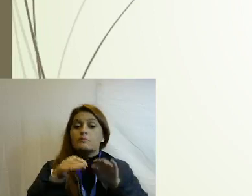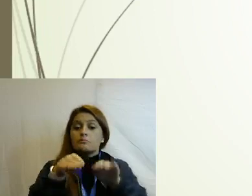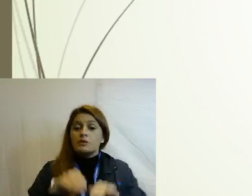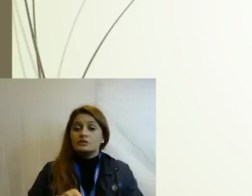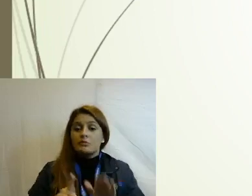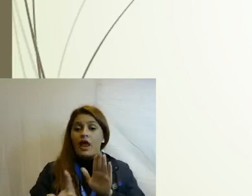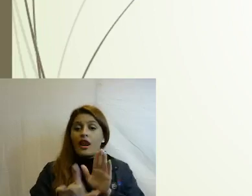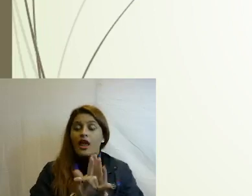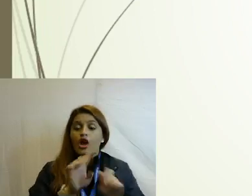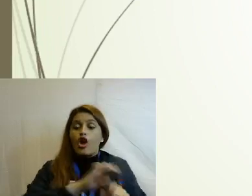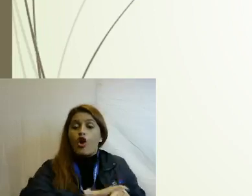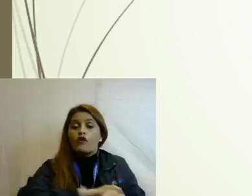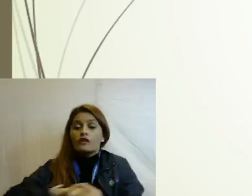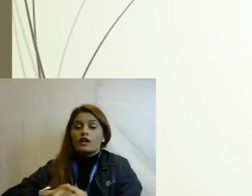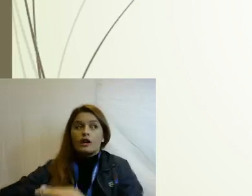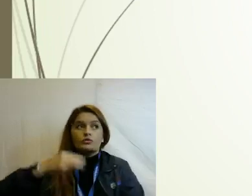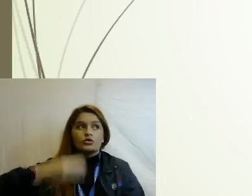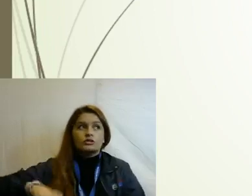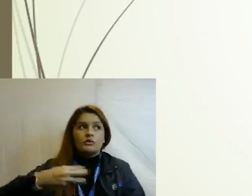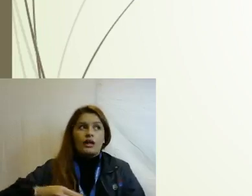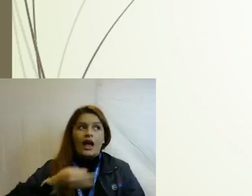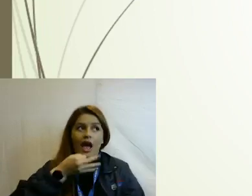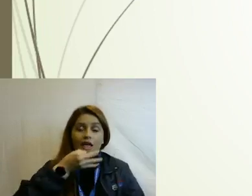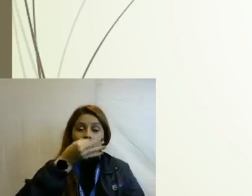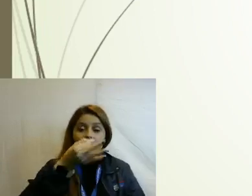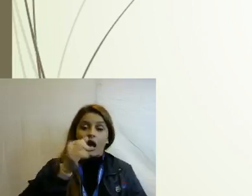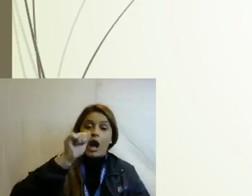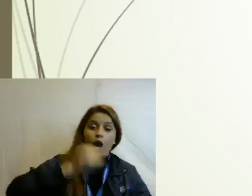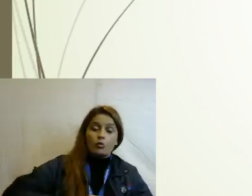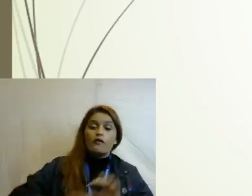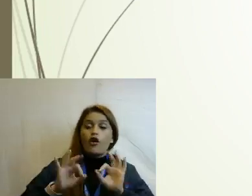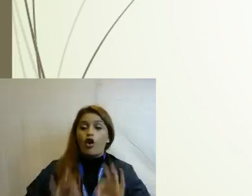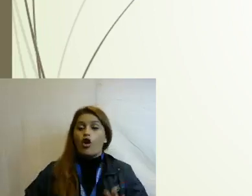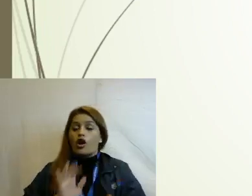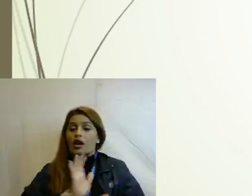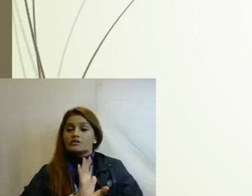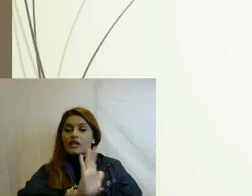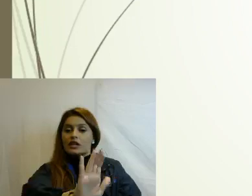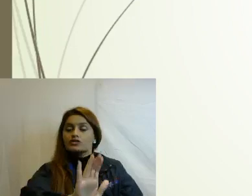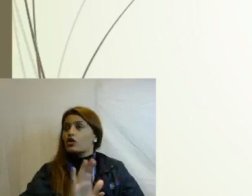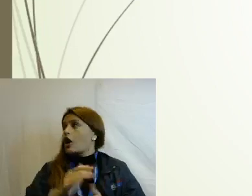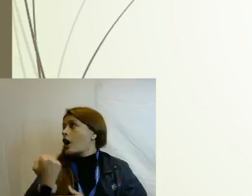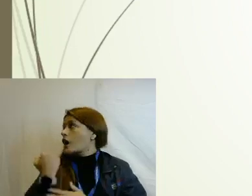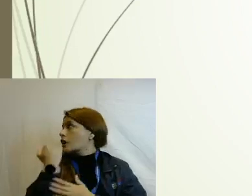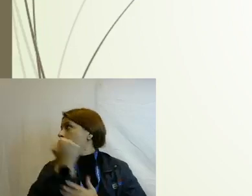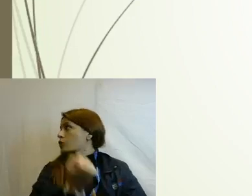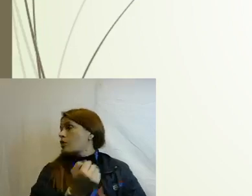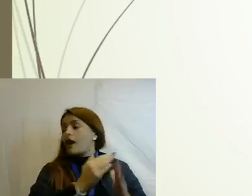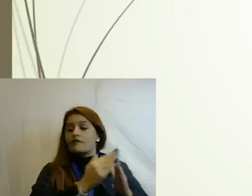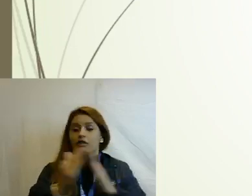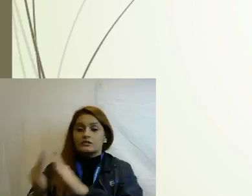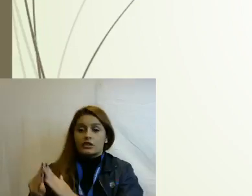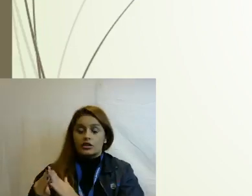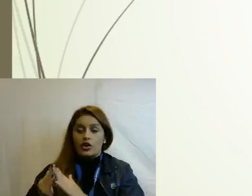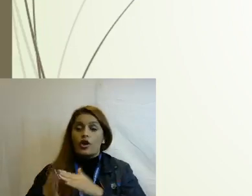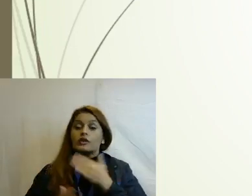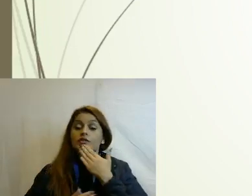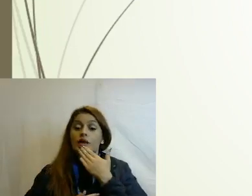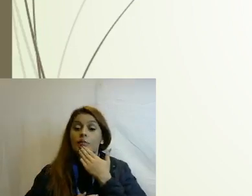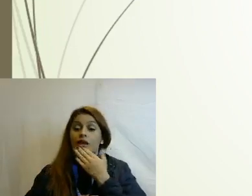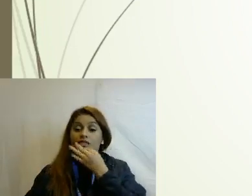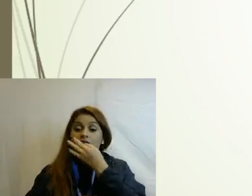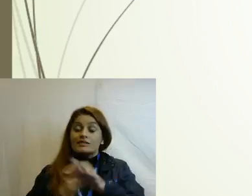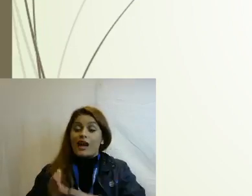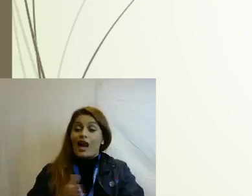nos obliga como municipio a pronunciarnos a favor o en contra de estos beneficios para los vecinos. Y más allá de eso también, como